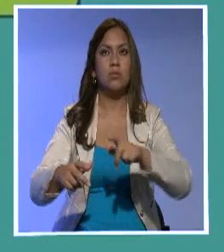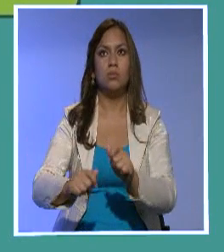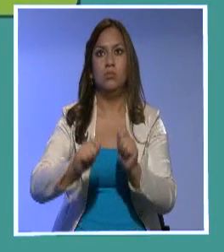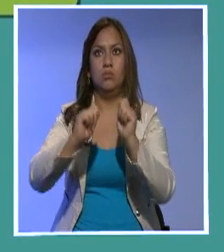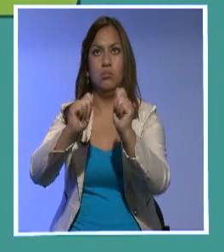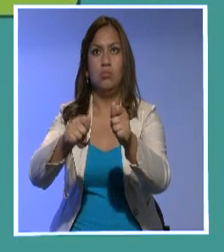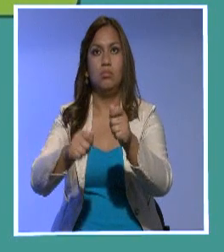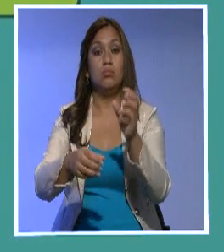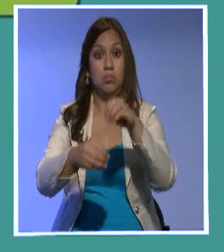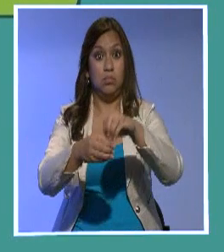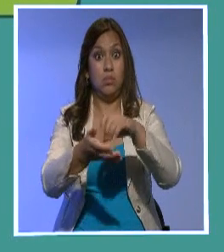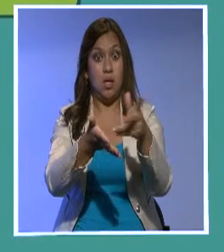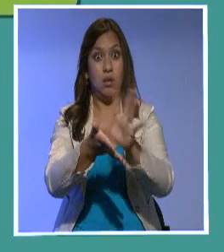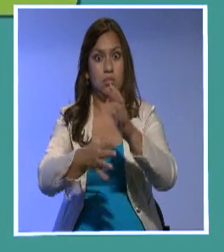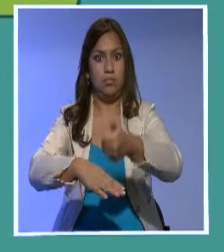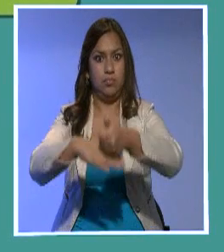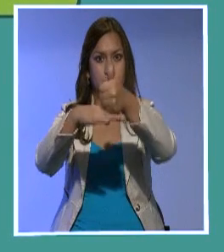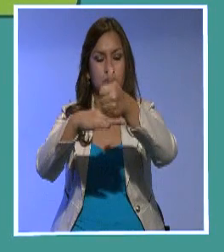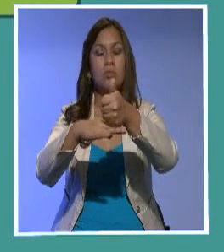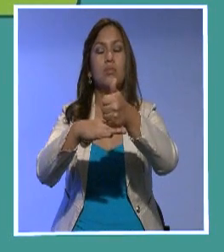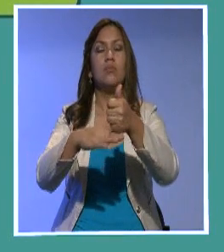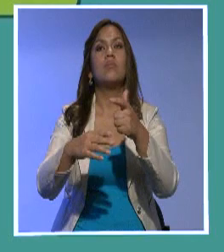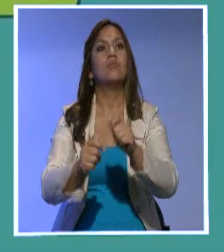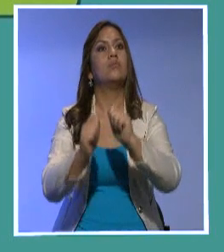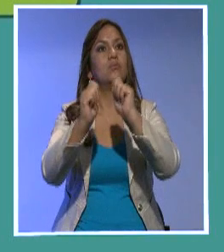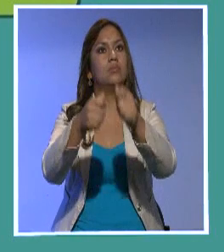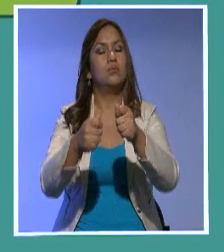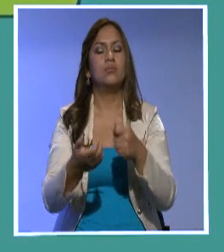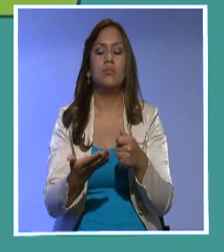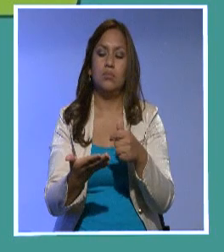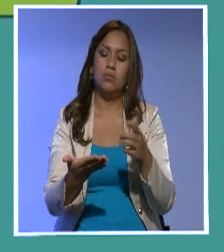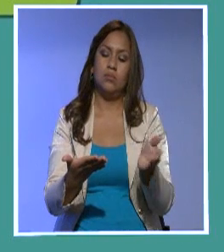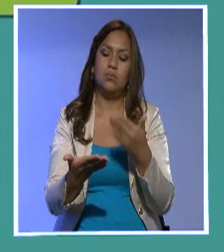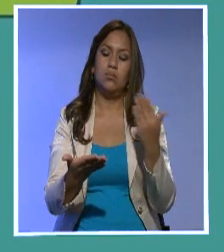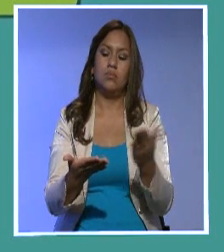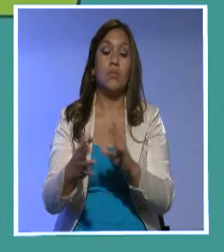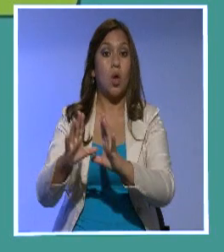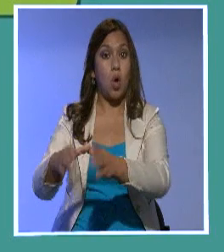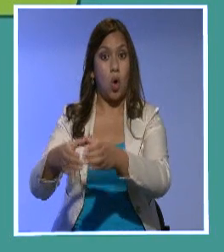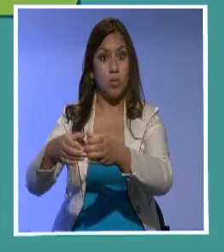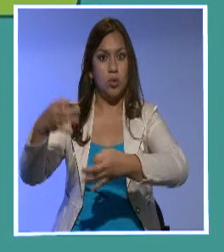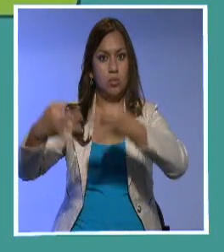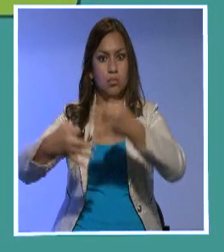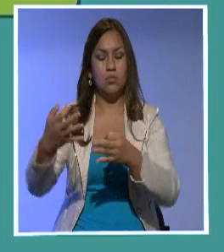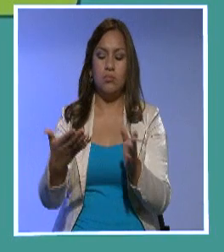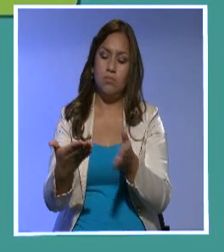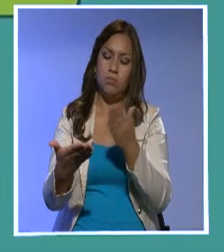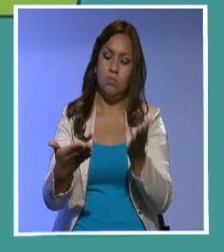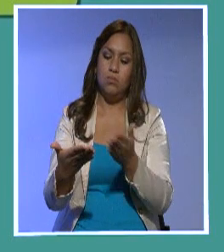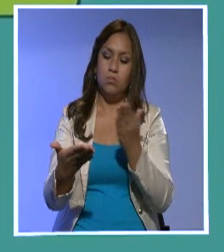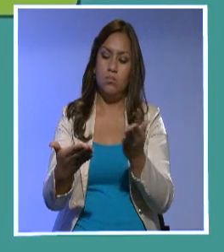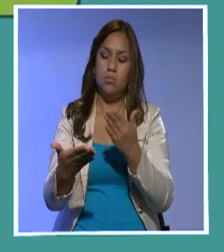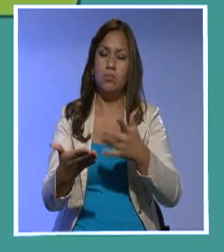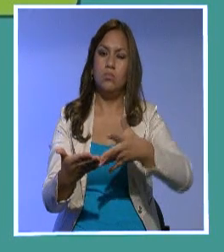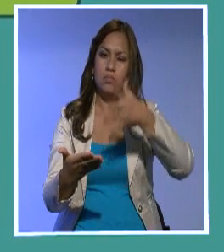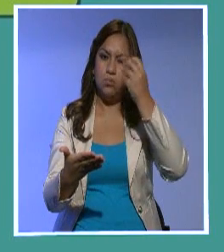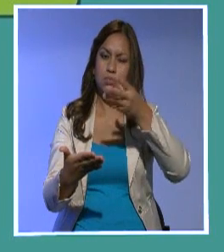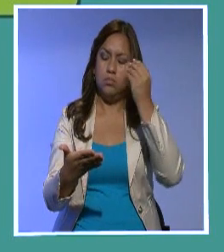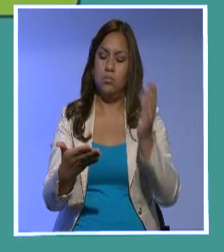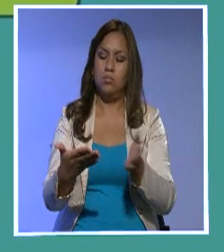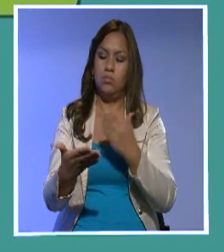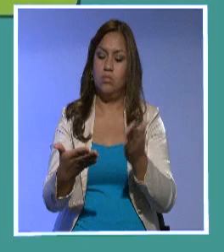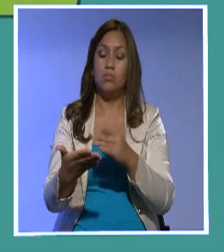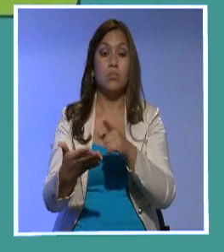puesto en conocimiento de las entidades de control actualmente la comisión de fiscalización inició el proceso de conocimiento del rol de las